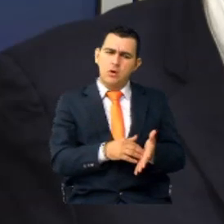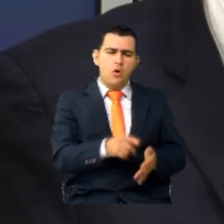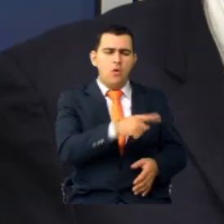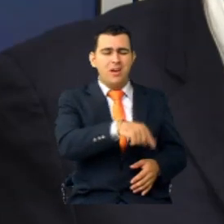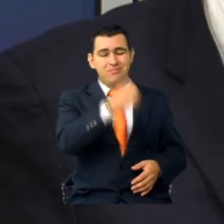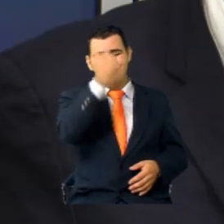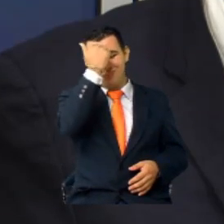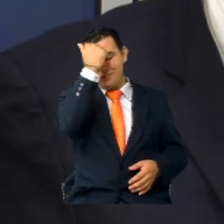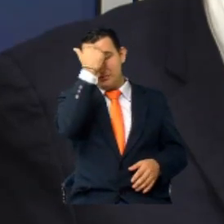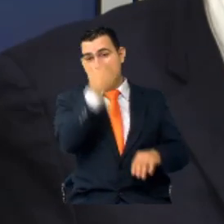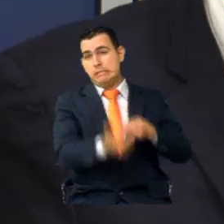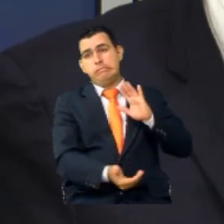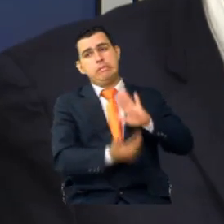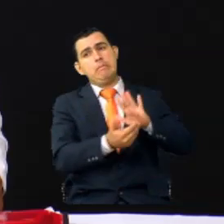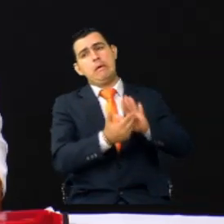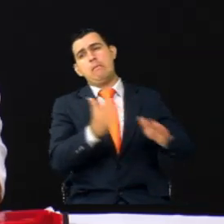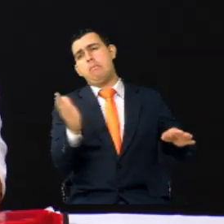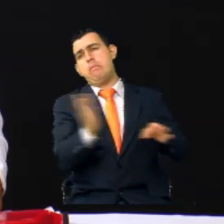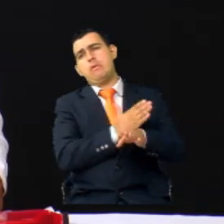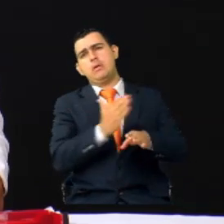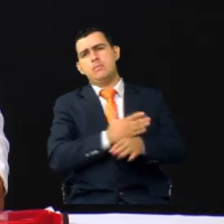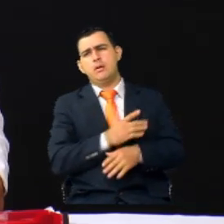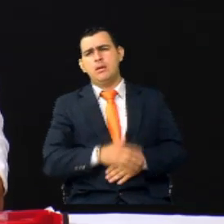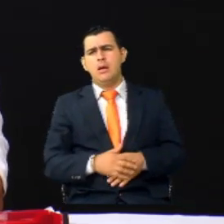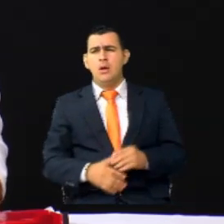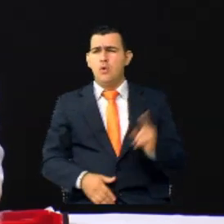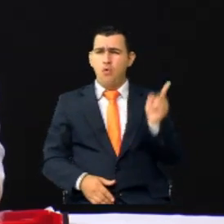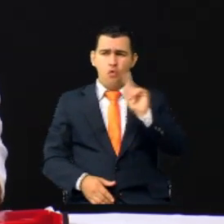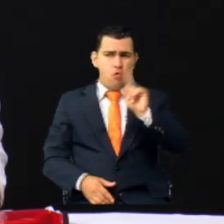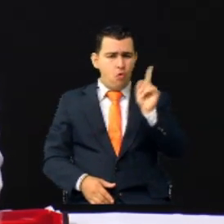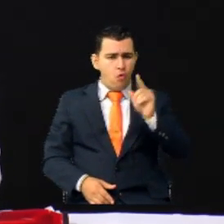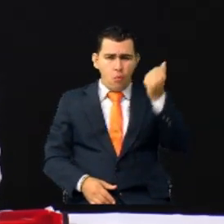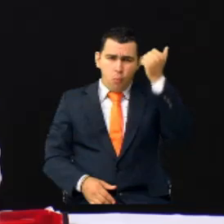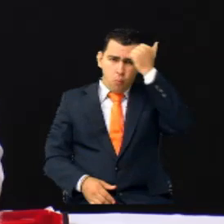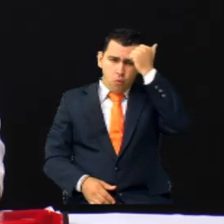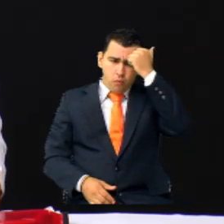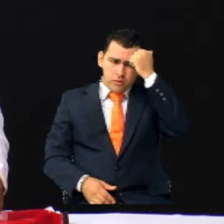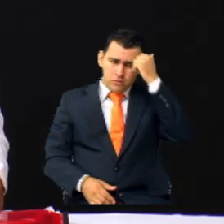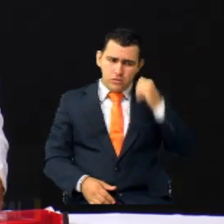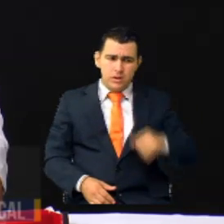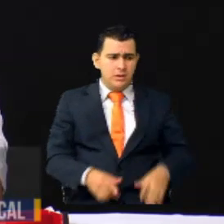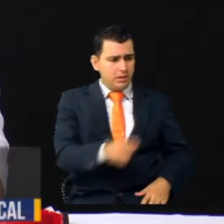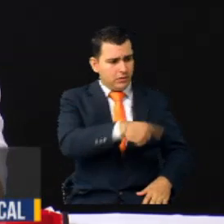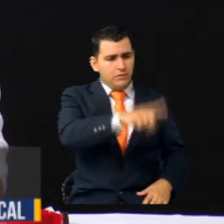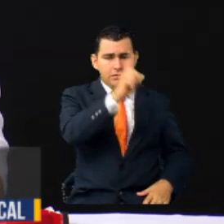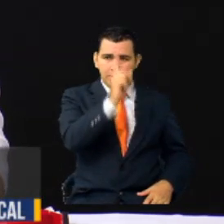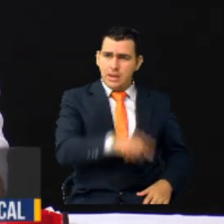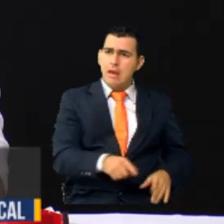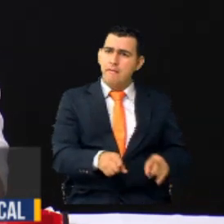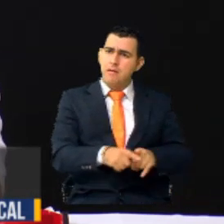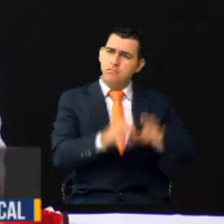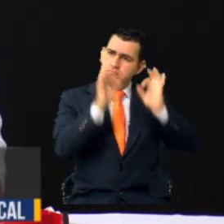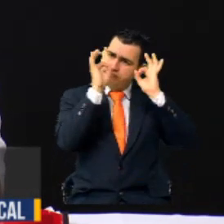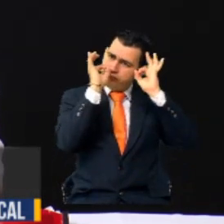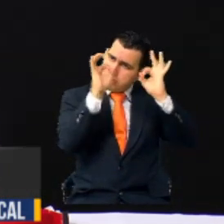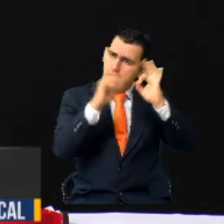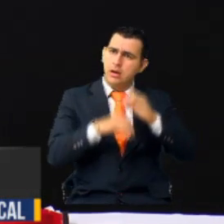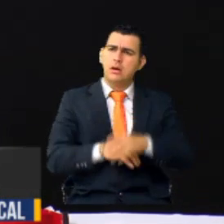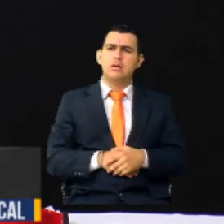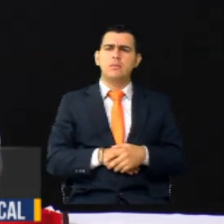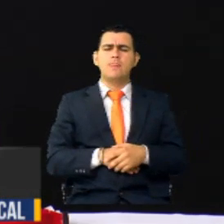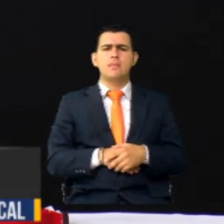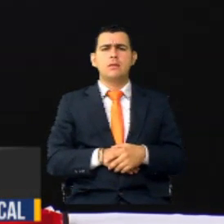al frente de este despacho? No, los maestros lo que necesitan es que nosotros los llenemos de calidad, Alberto. Si